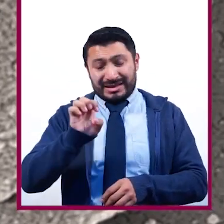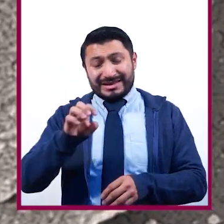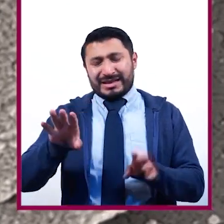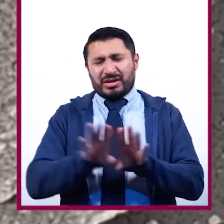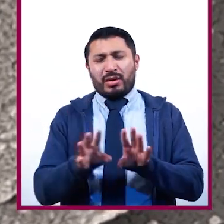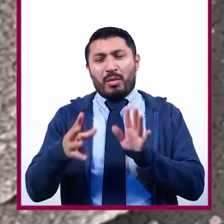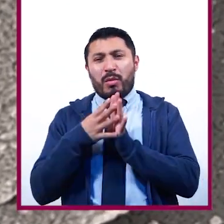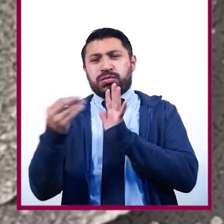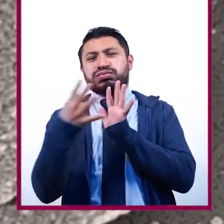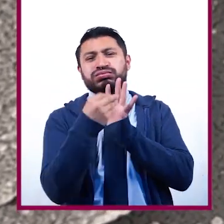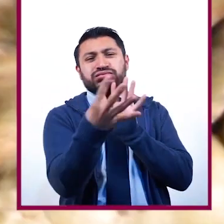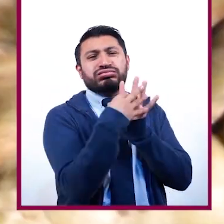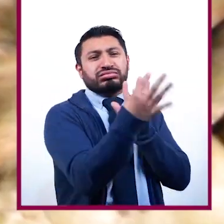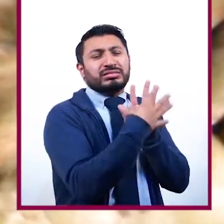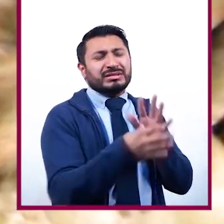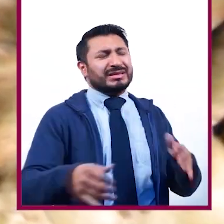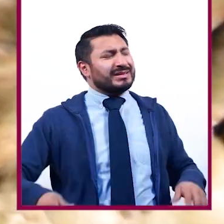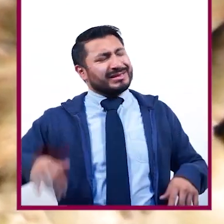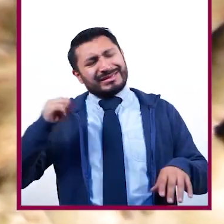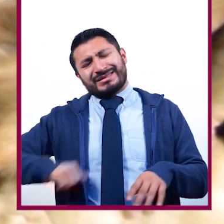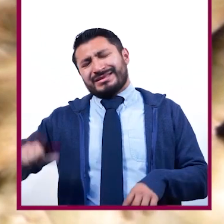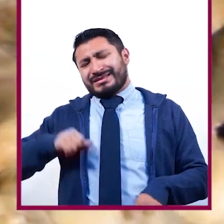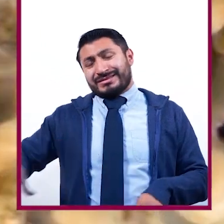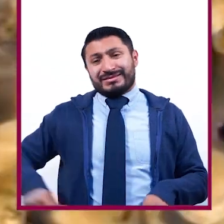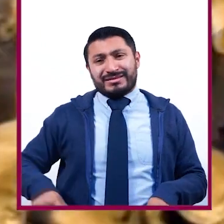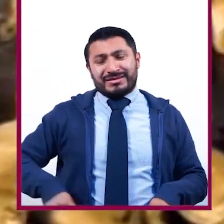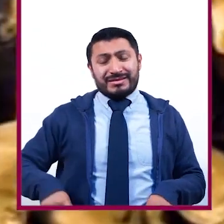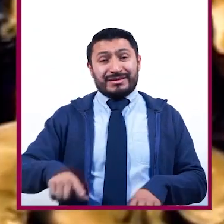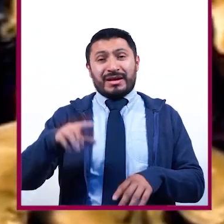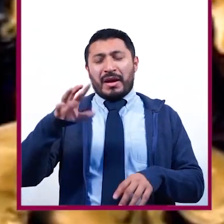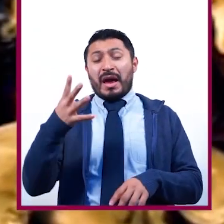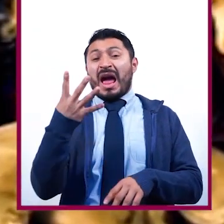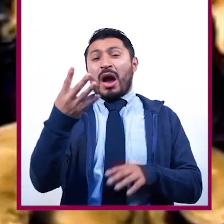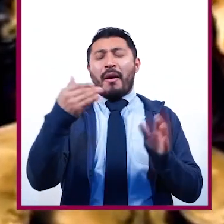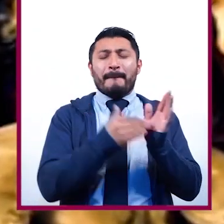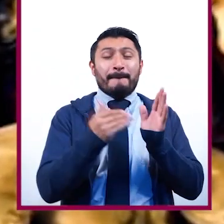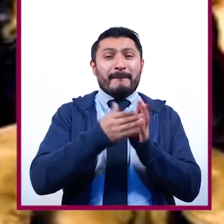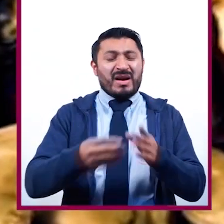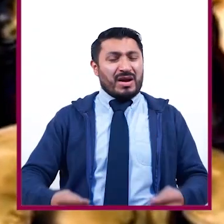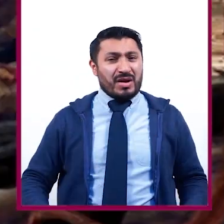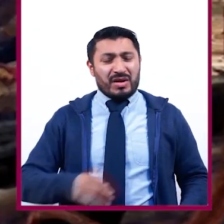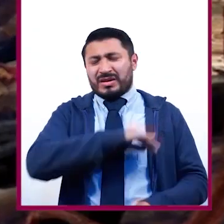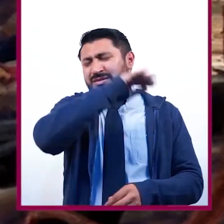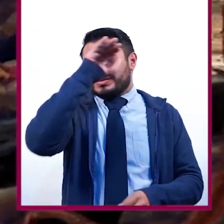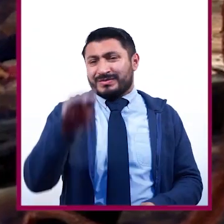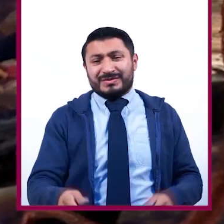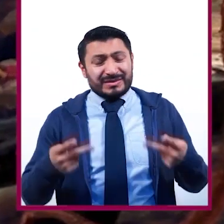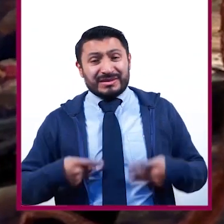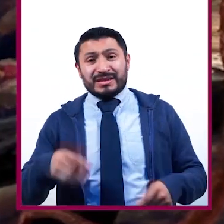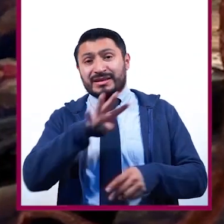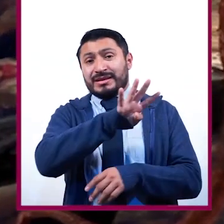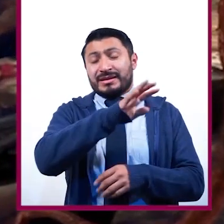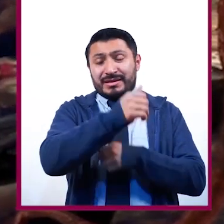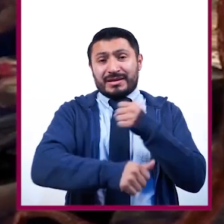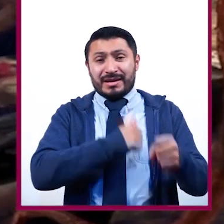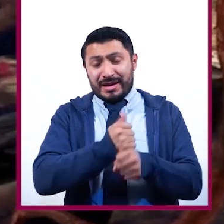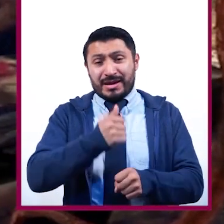todo el Imperio Bizantino y cobró casi 4 millones de vidas del año 541